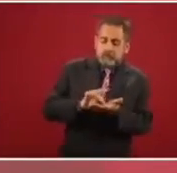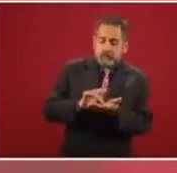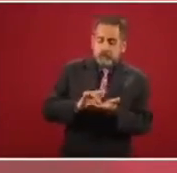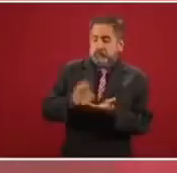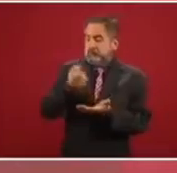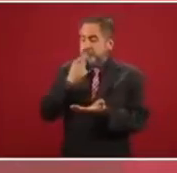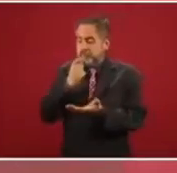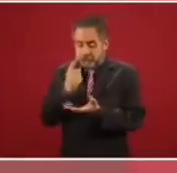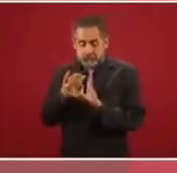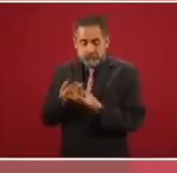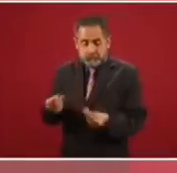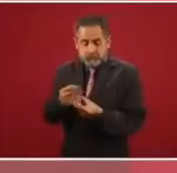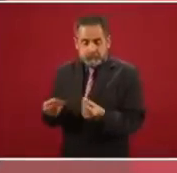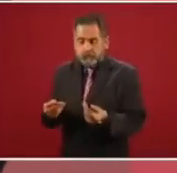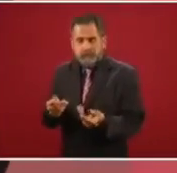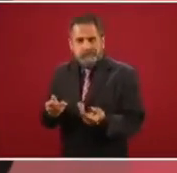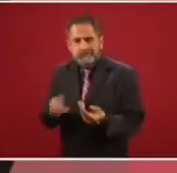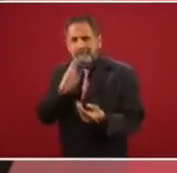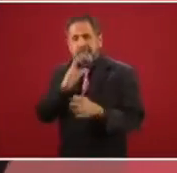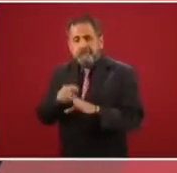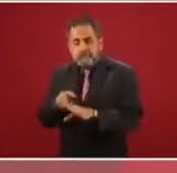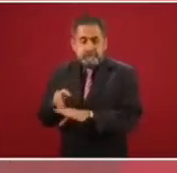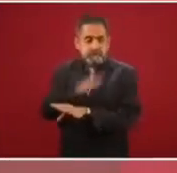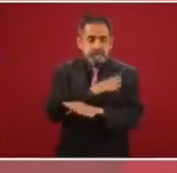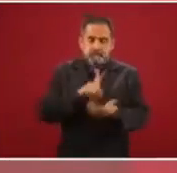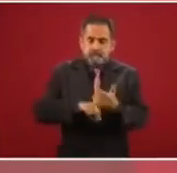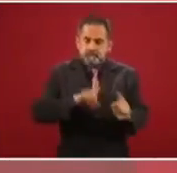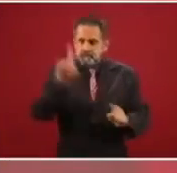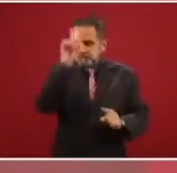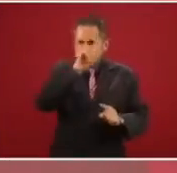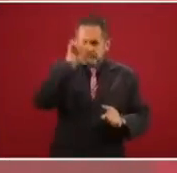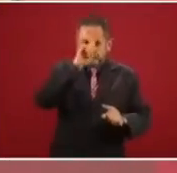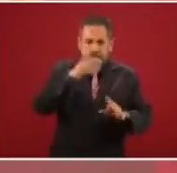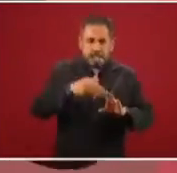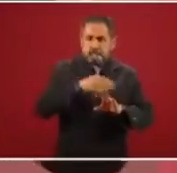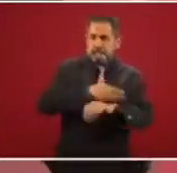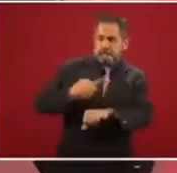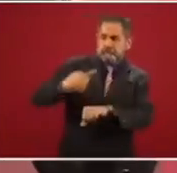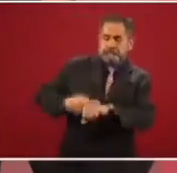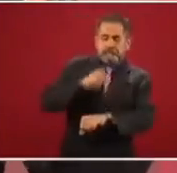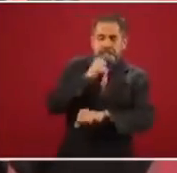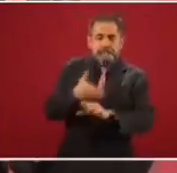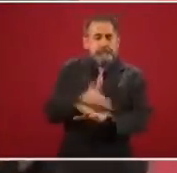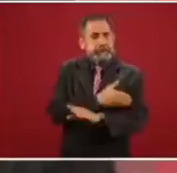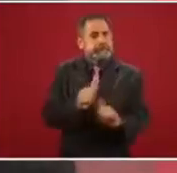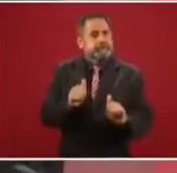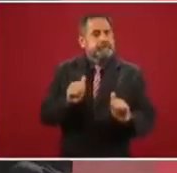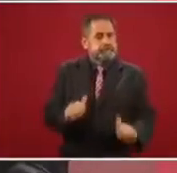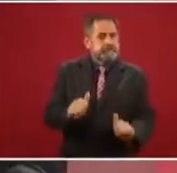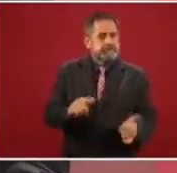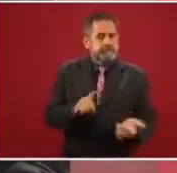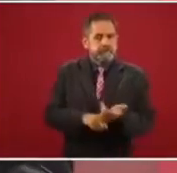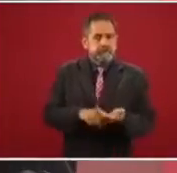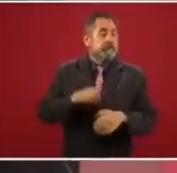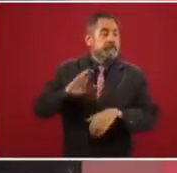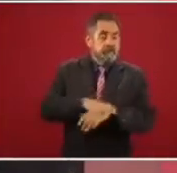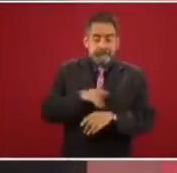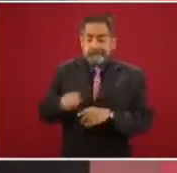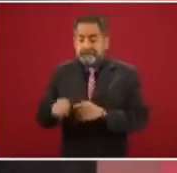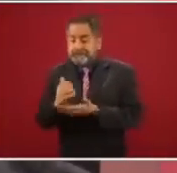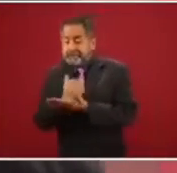preventiva porque la curativa pues tiene que ver con el dinero